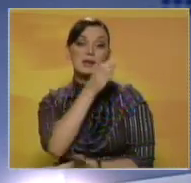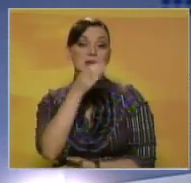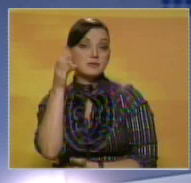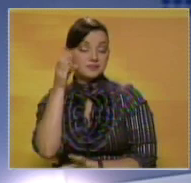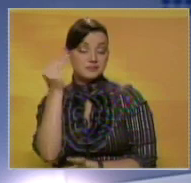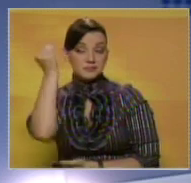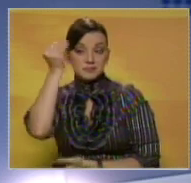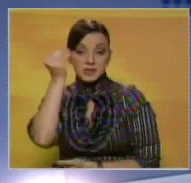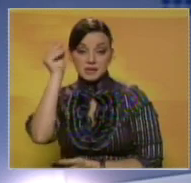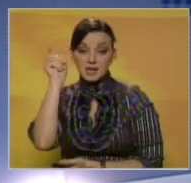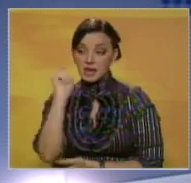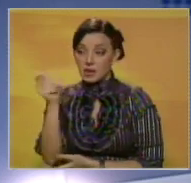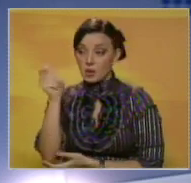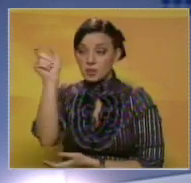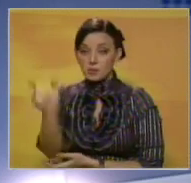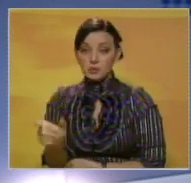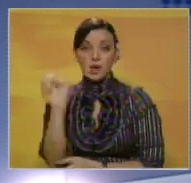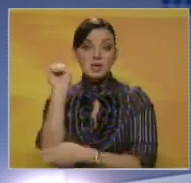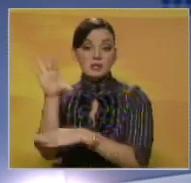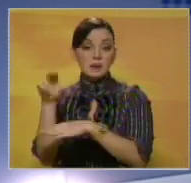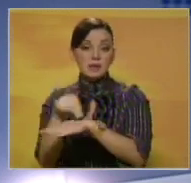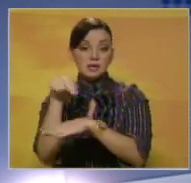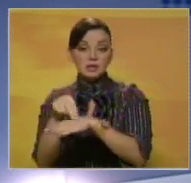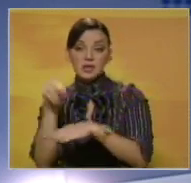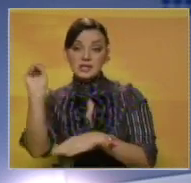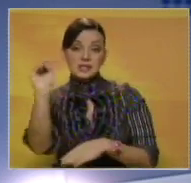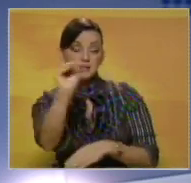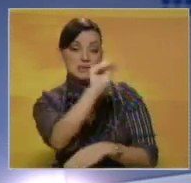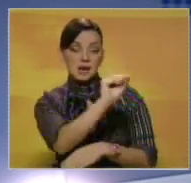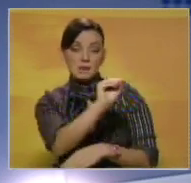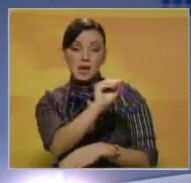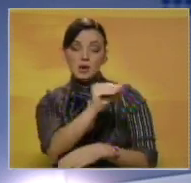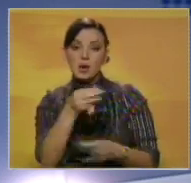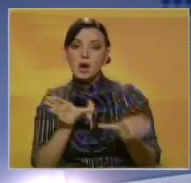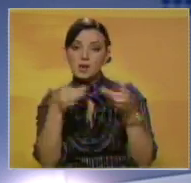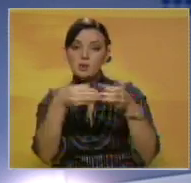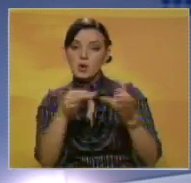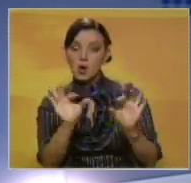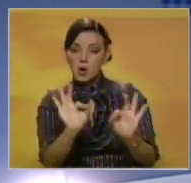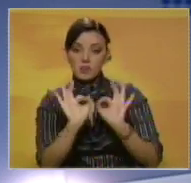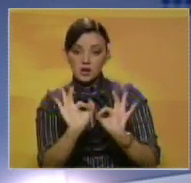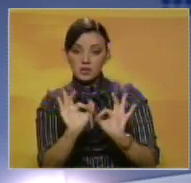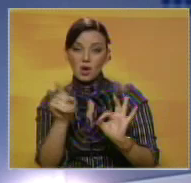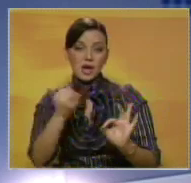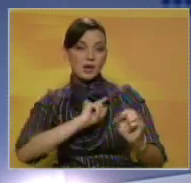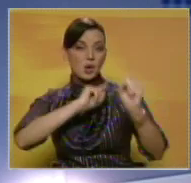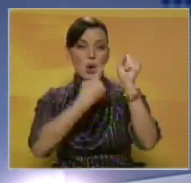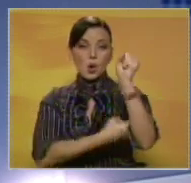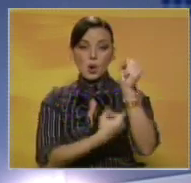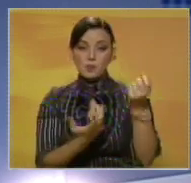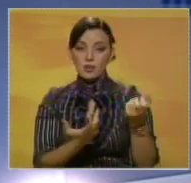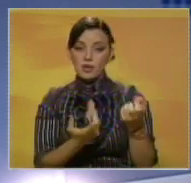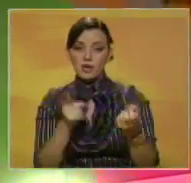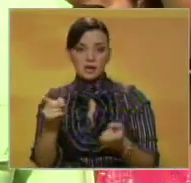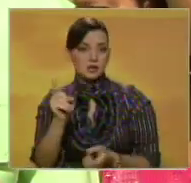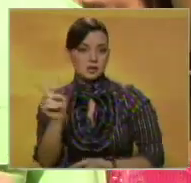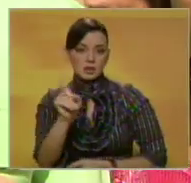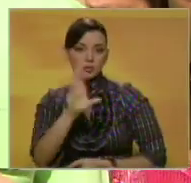los diputados de la Asamblea Nacional convocaron a una sesión extraordinaria para hacerse de un poder de forma